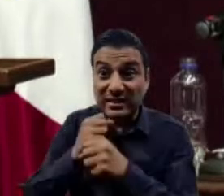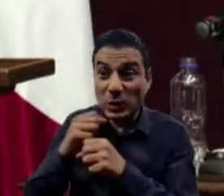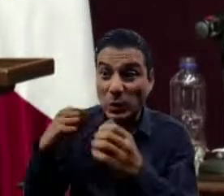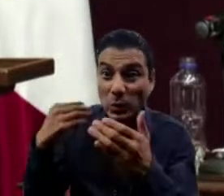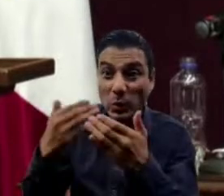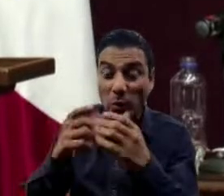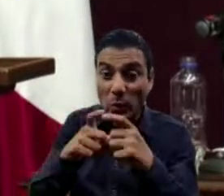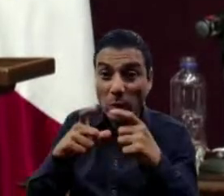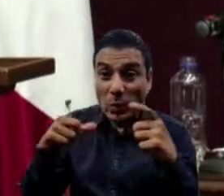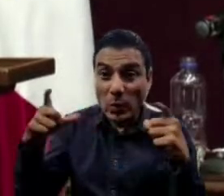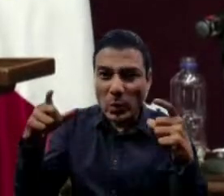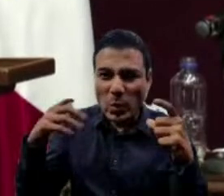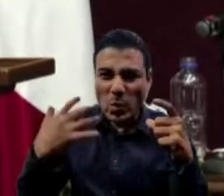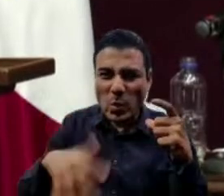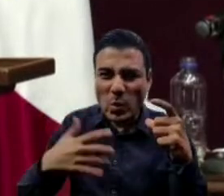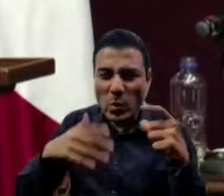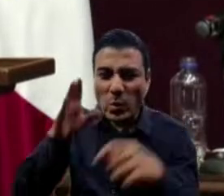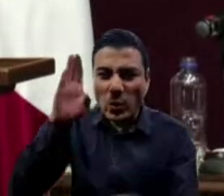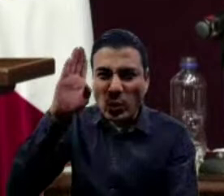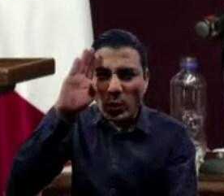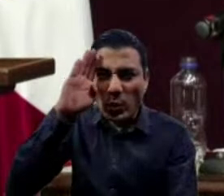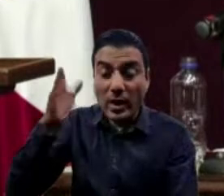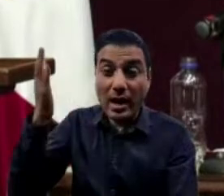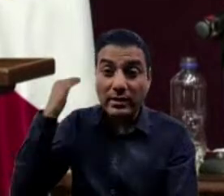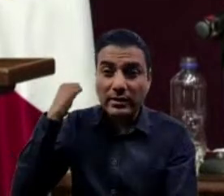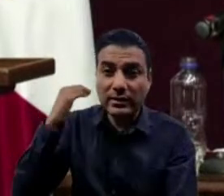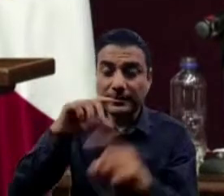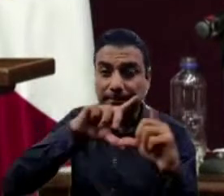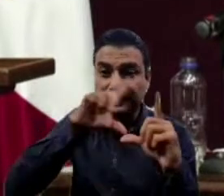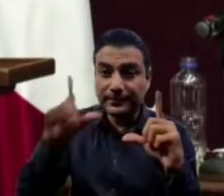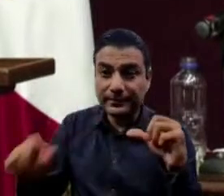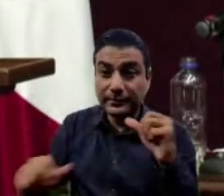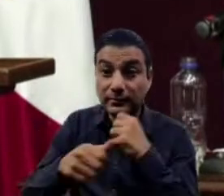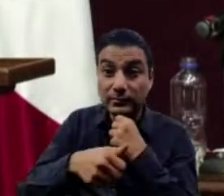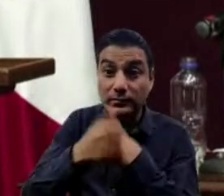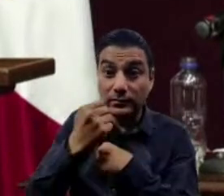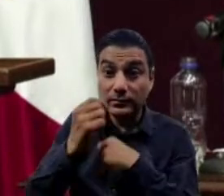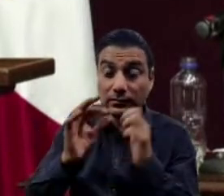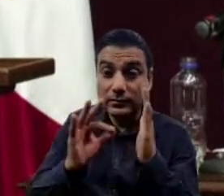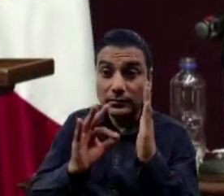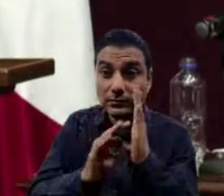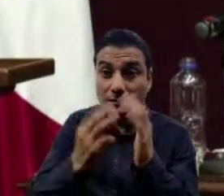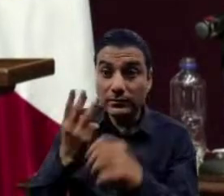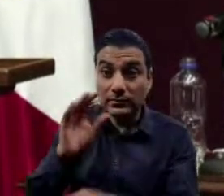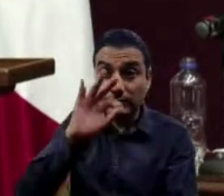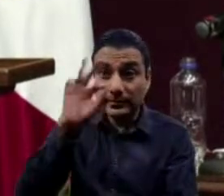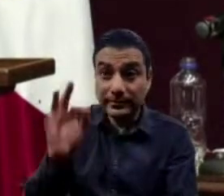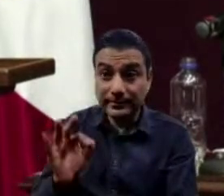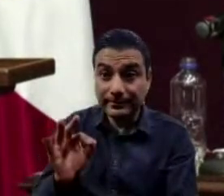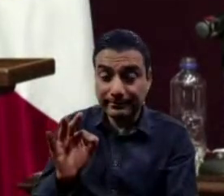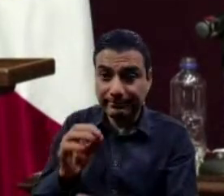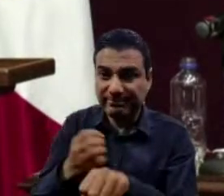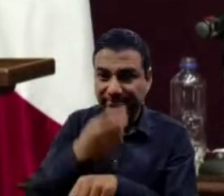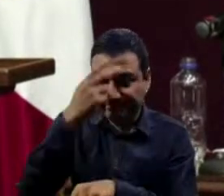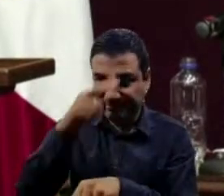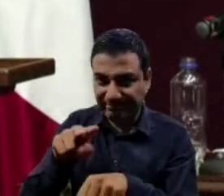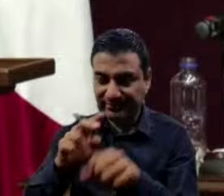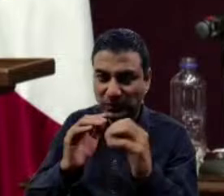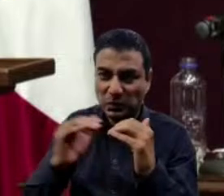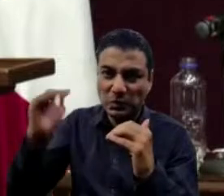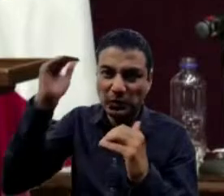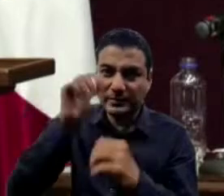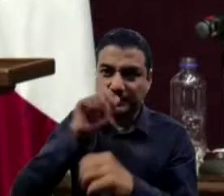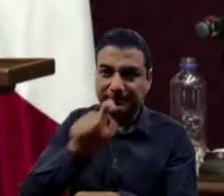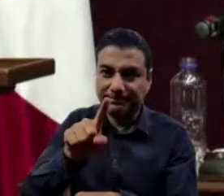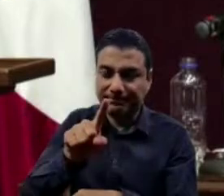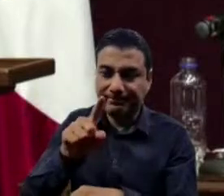nacional, la cual fue del 11.3%, así como en la posición 15 a nivel nacional en dicho tema. Si bien en